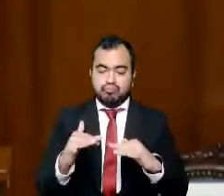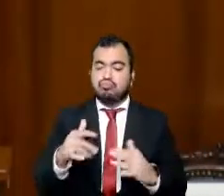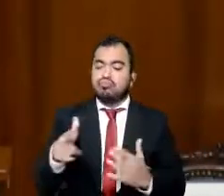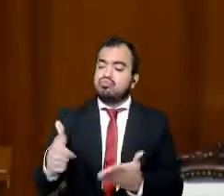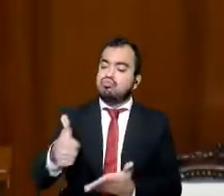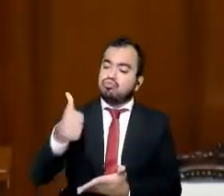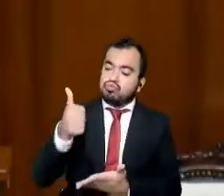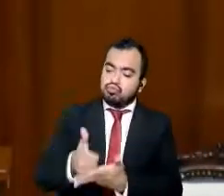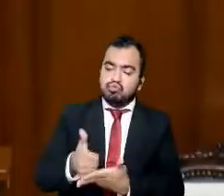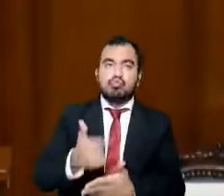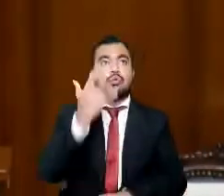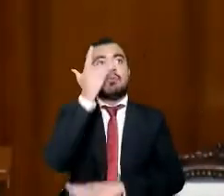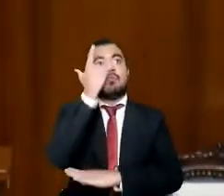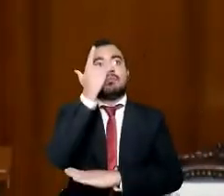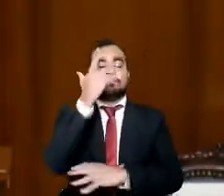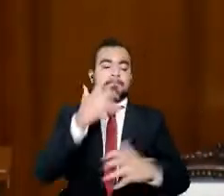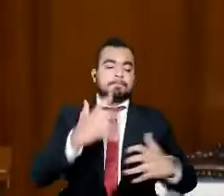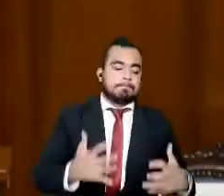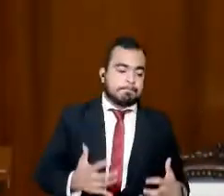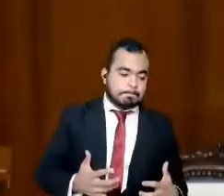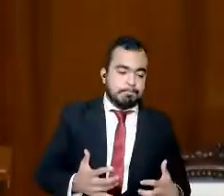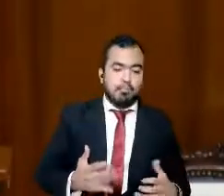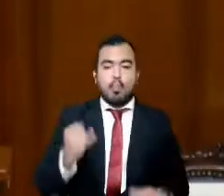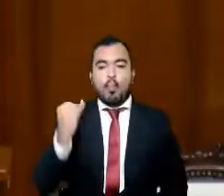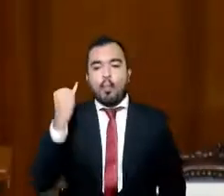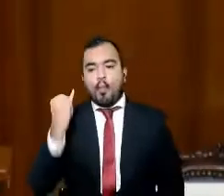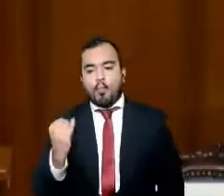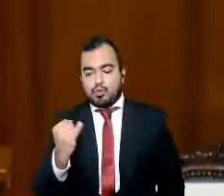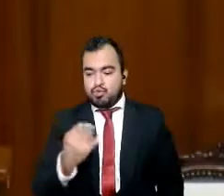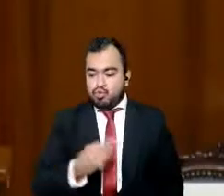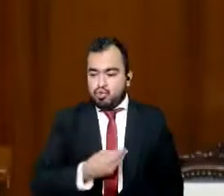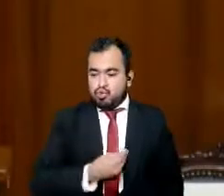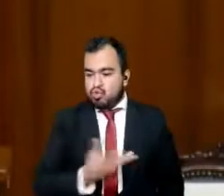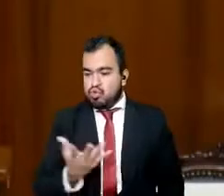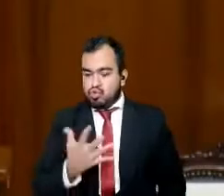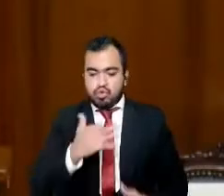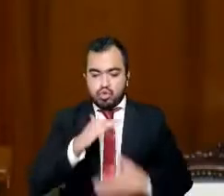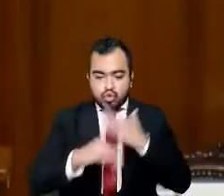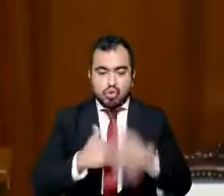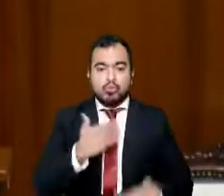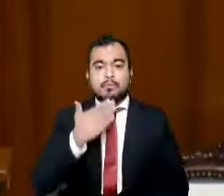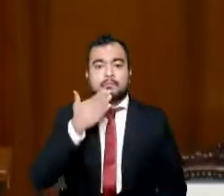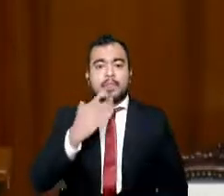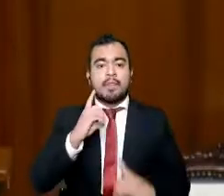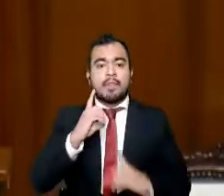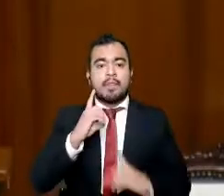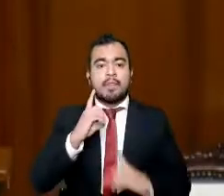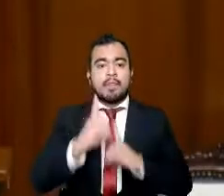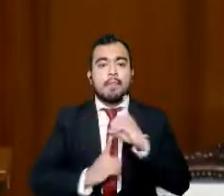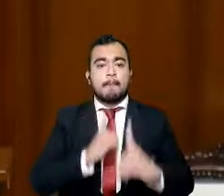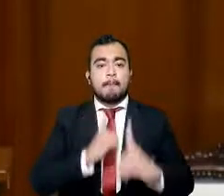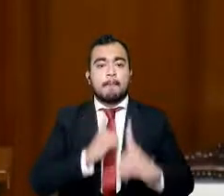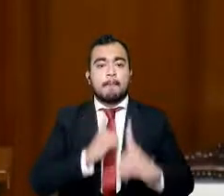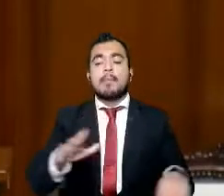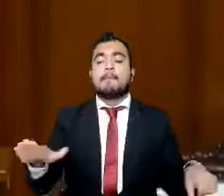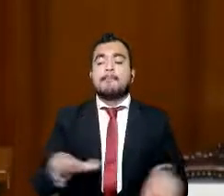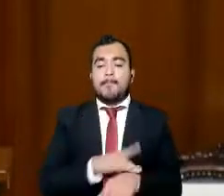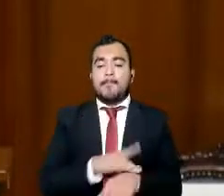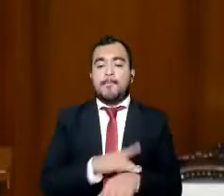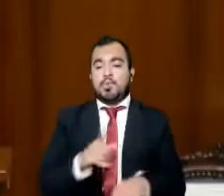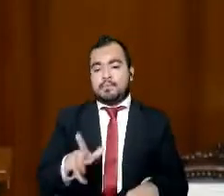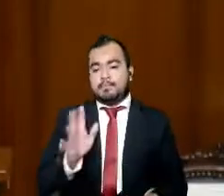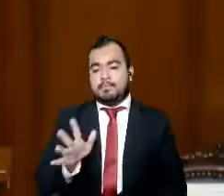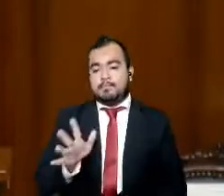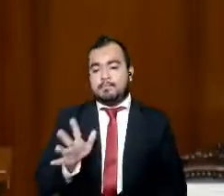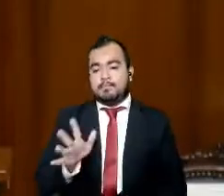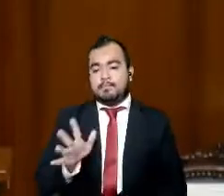el gordito, el flaco, practiquen algún deporte porque da, como ya lo dijimos, salud. Y